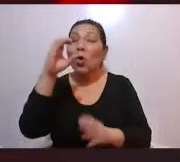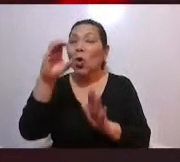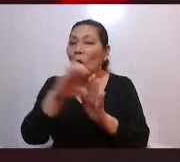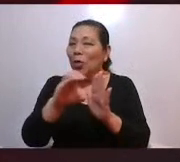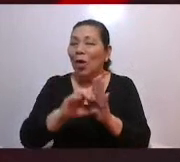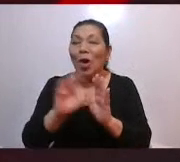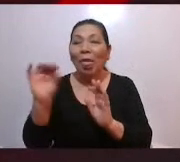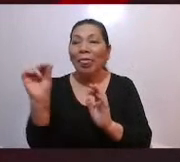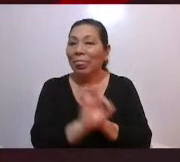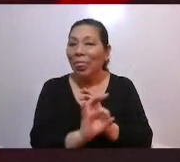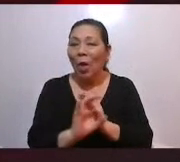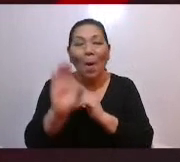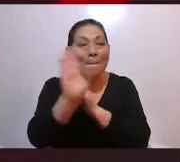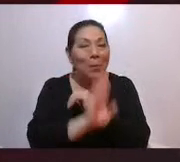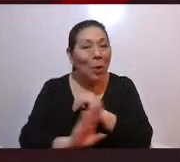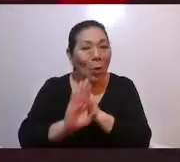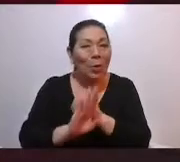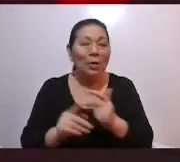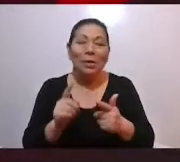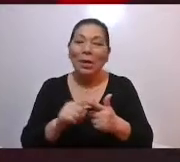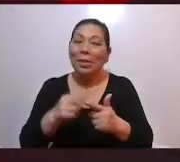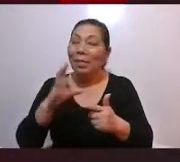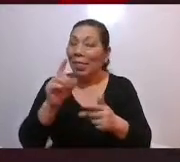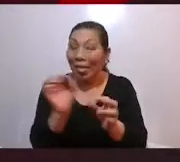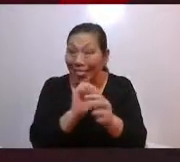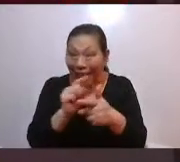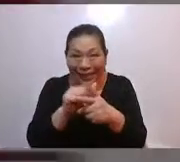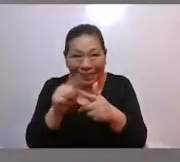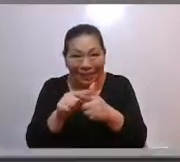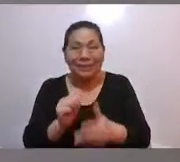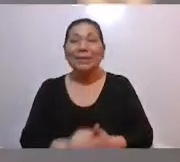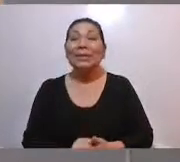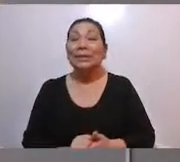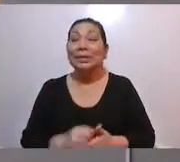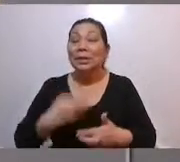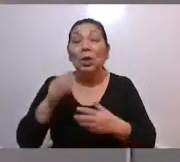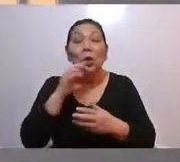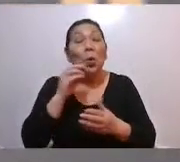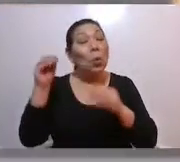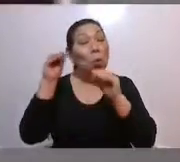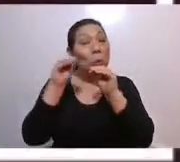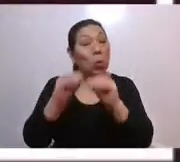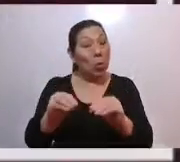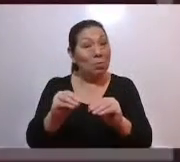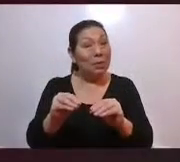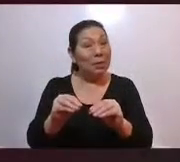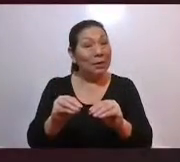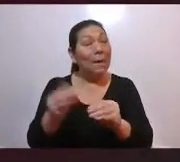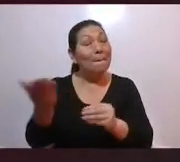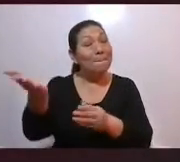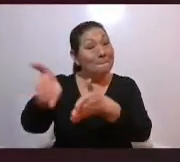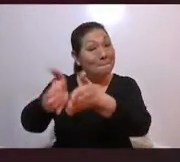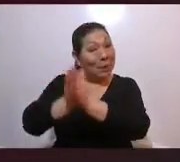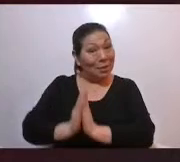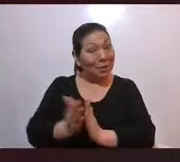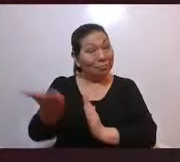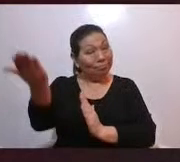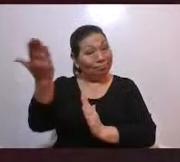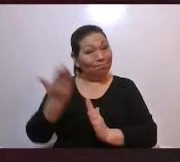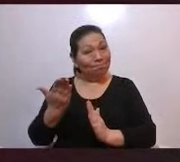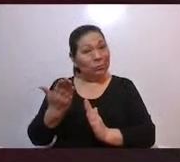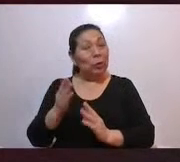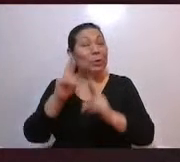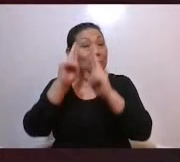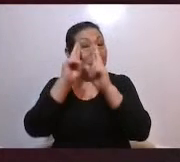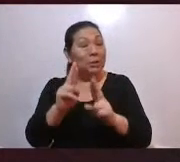derecho constitucional no protegido por el habeas corpus o el habeas data. Proceso de cumplimiento, que nos permite reclamar que